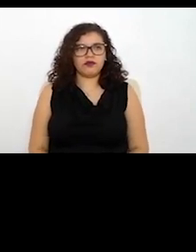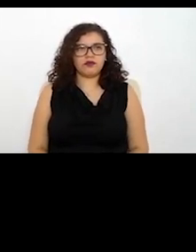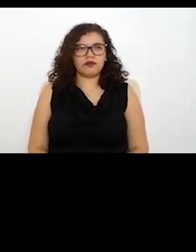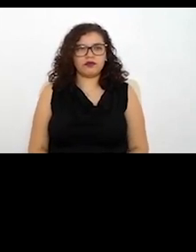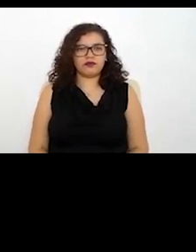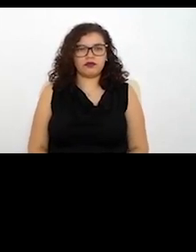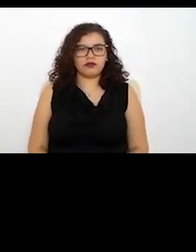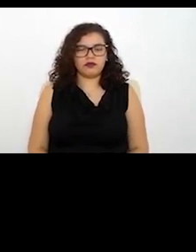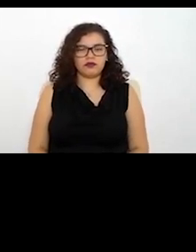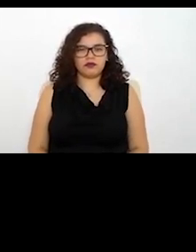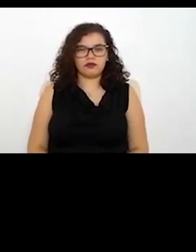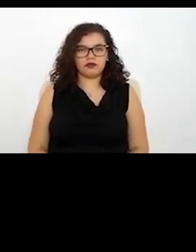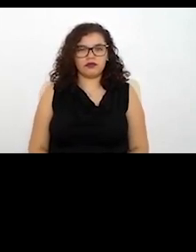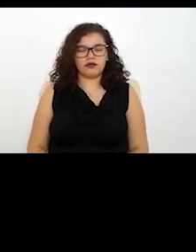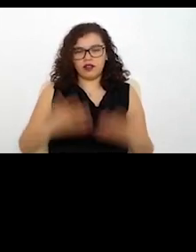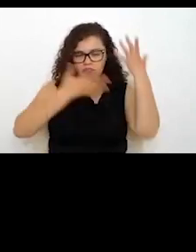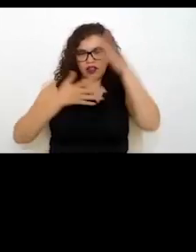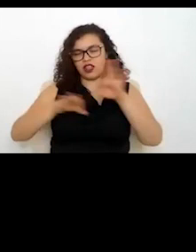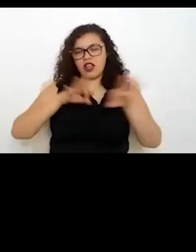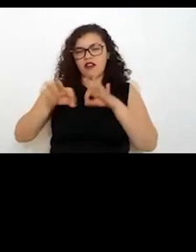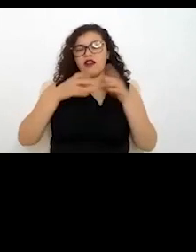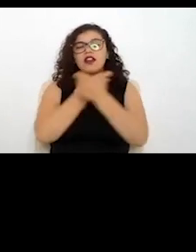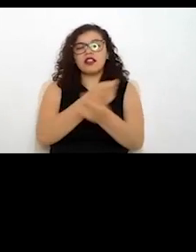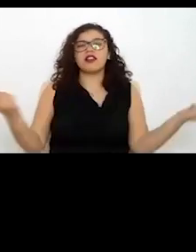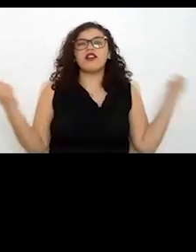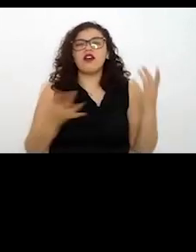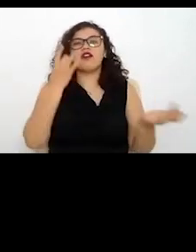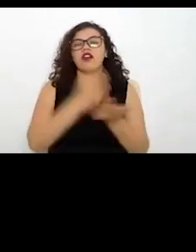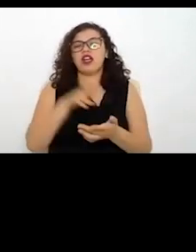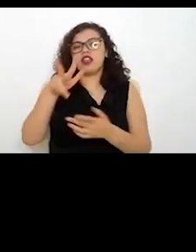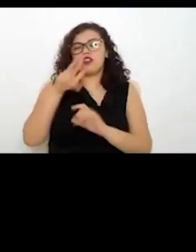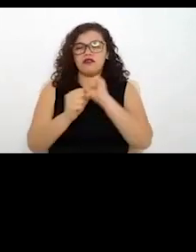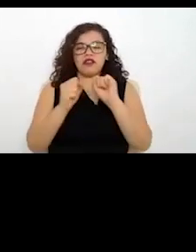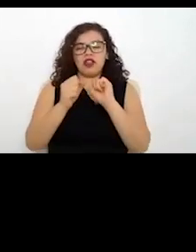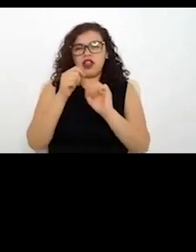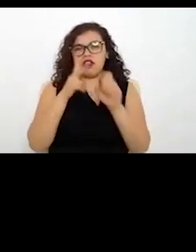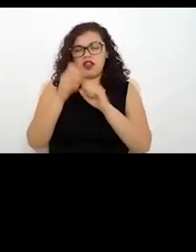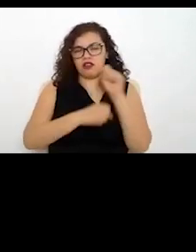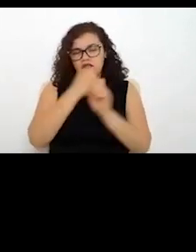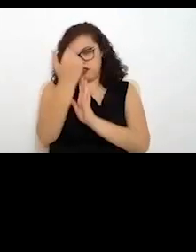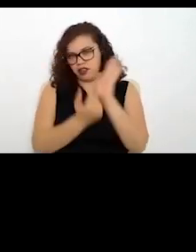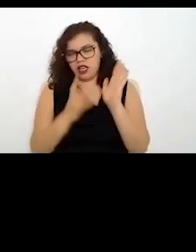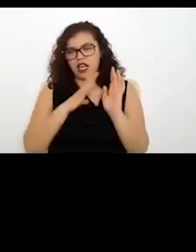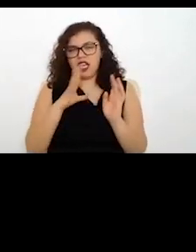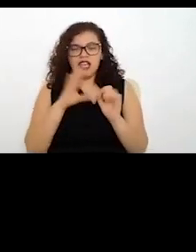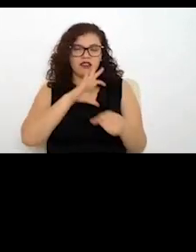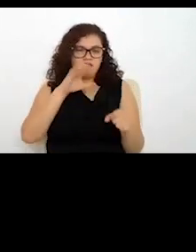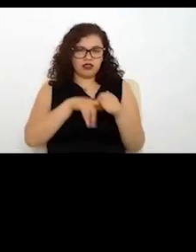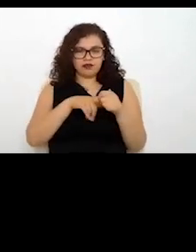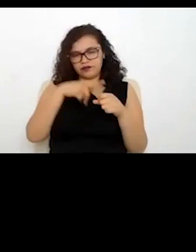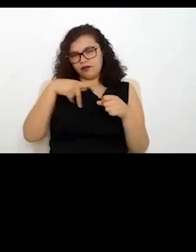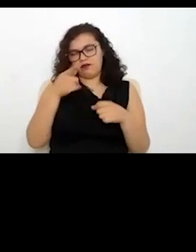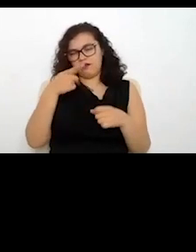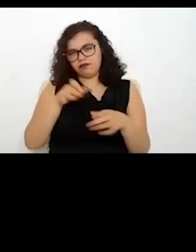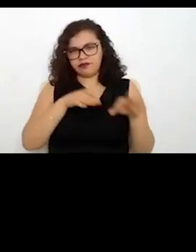que no se confunda con un trabajo infantil, ¿no? Es solamente un trabajo de menores de edad que van a tener un régimen especial, pero el trabajo